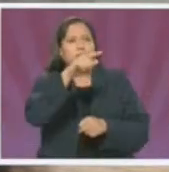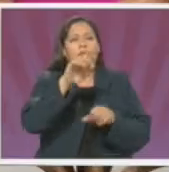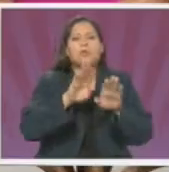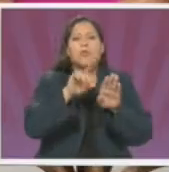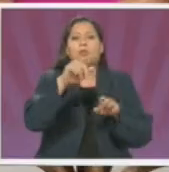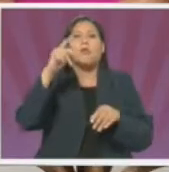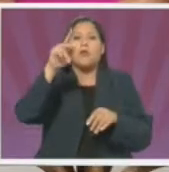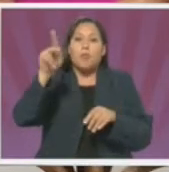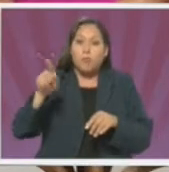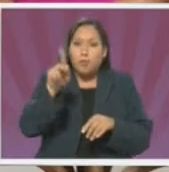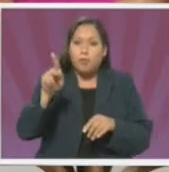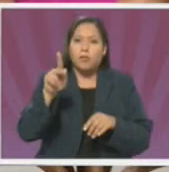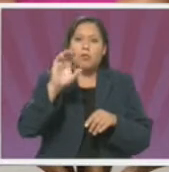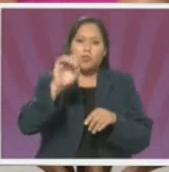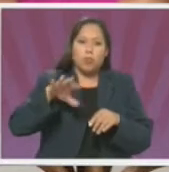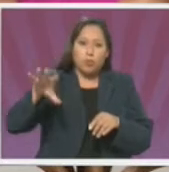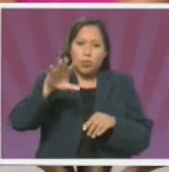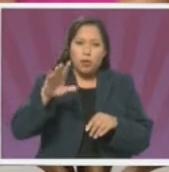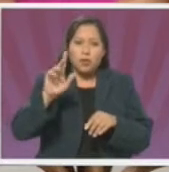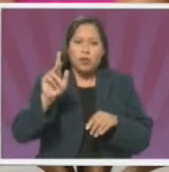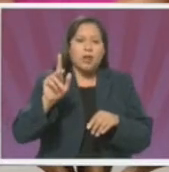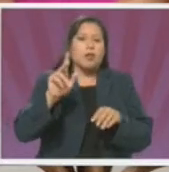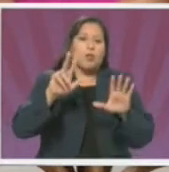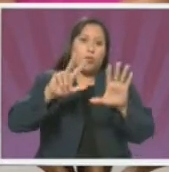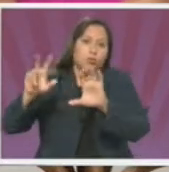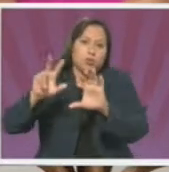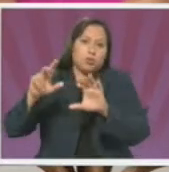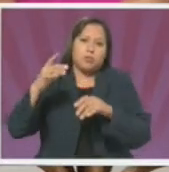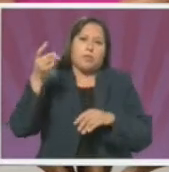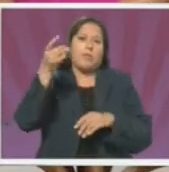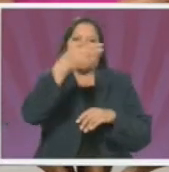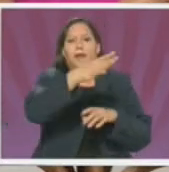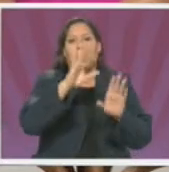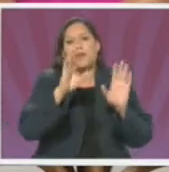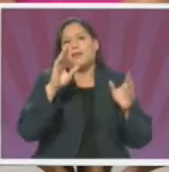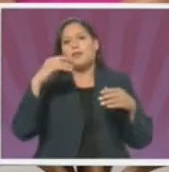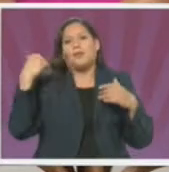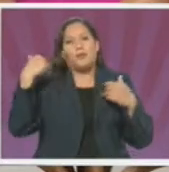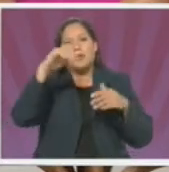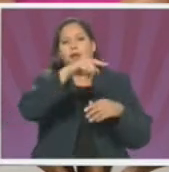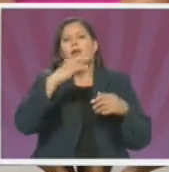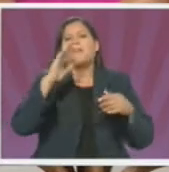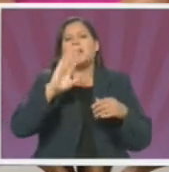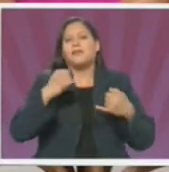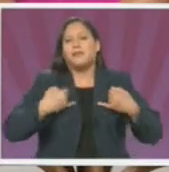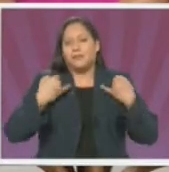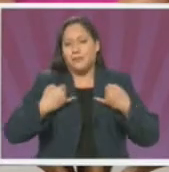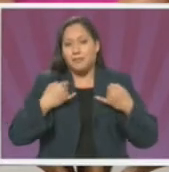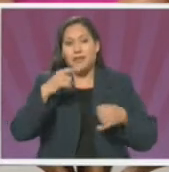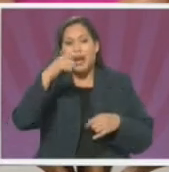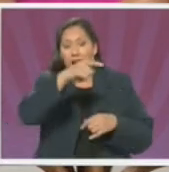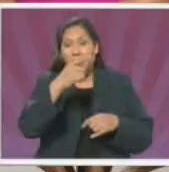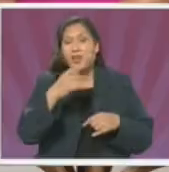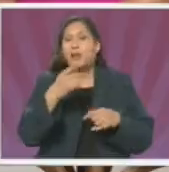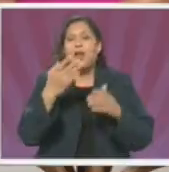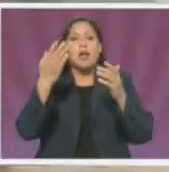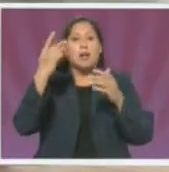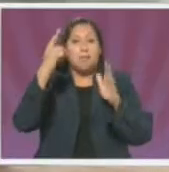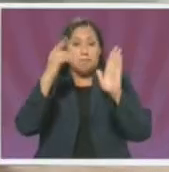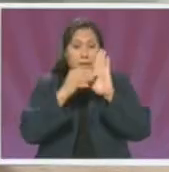con pueblos, con colonias que tienen 800 años, es aún muy joven. Ahí no había mucho.